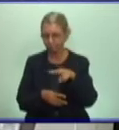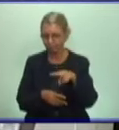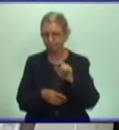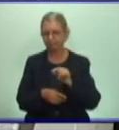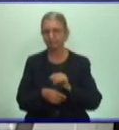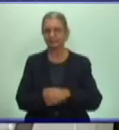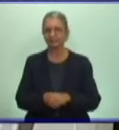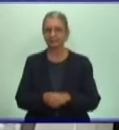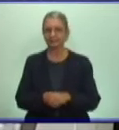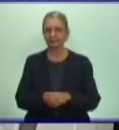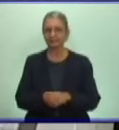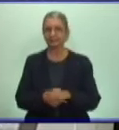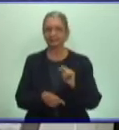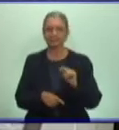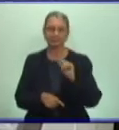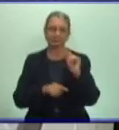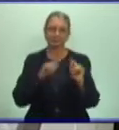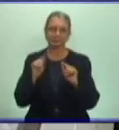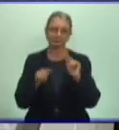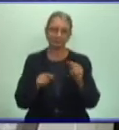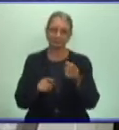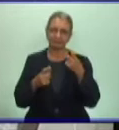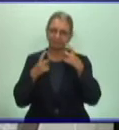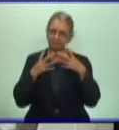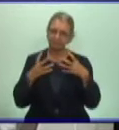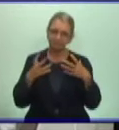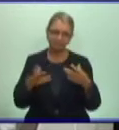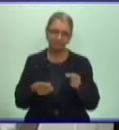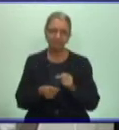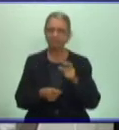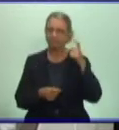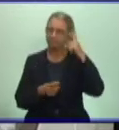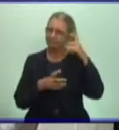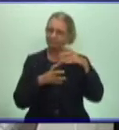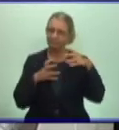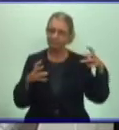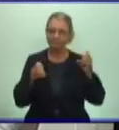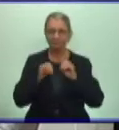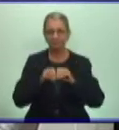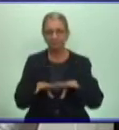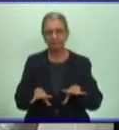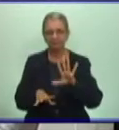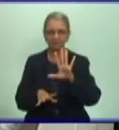las preguntas fundamentales con respecto a la ciencia natural en quinto y en sexto.